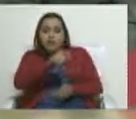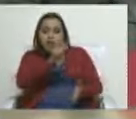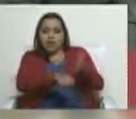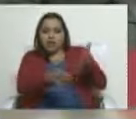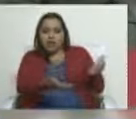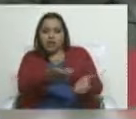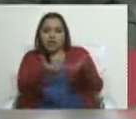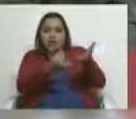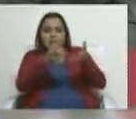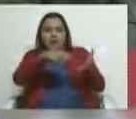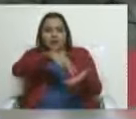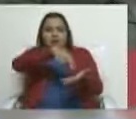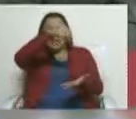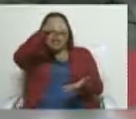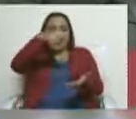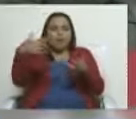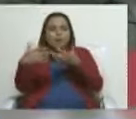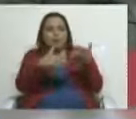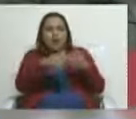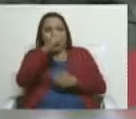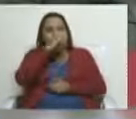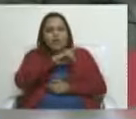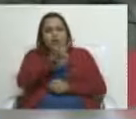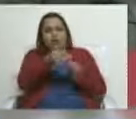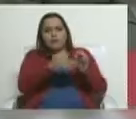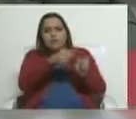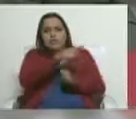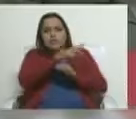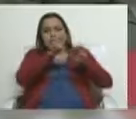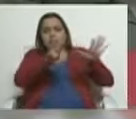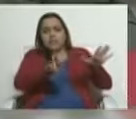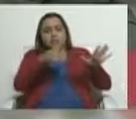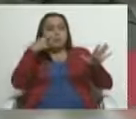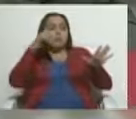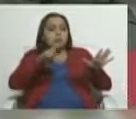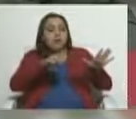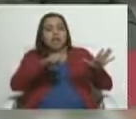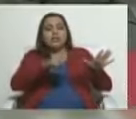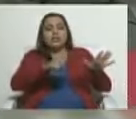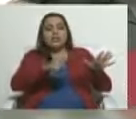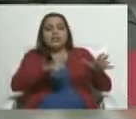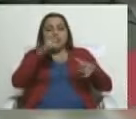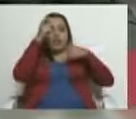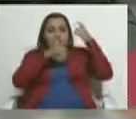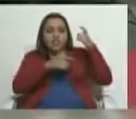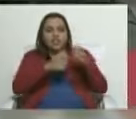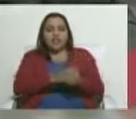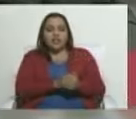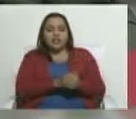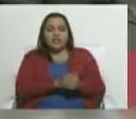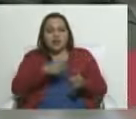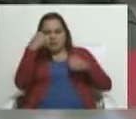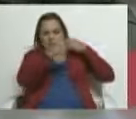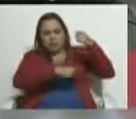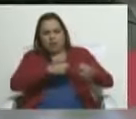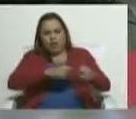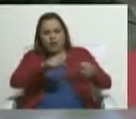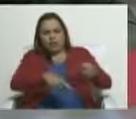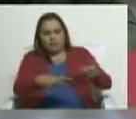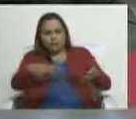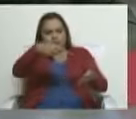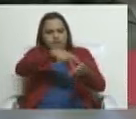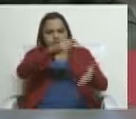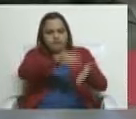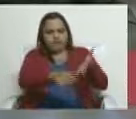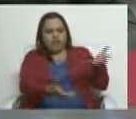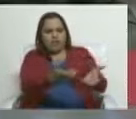en las Guarimbas del año 2017, porque alguien dijo que parecía chavista, entonces lo agarraron a golpe, lo lincharon, y cuando se levantó le echaron gasolina y le prendieron fuego. Y luego